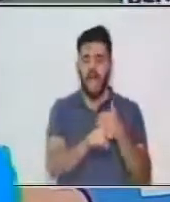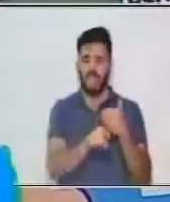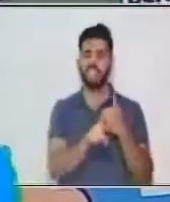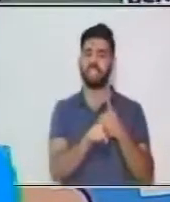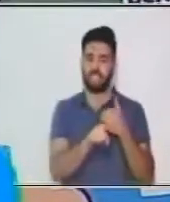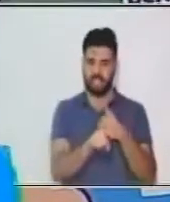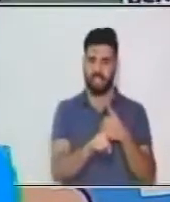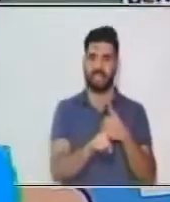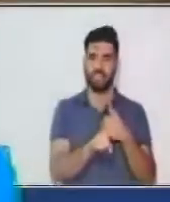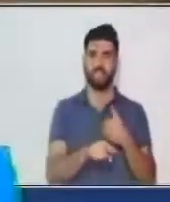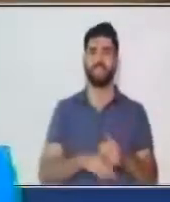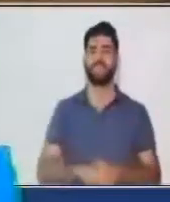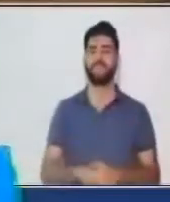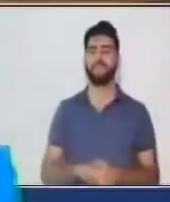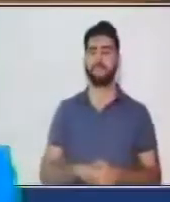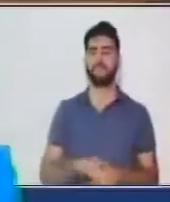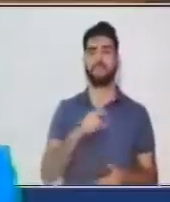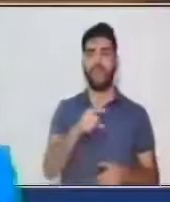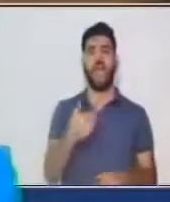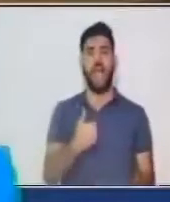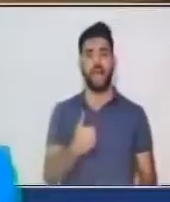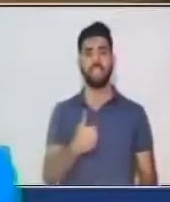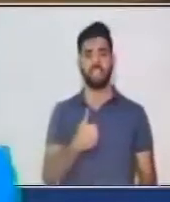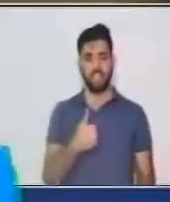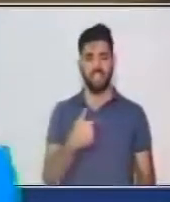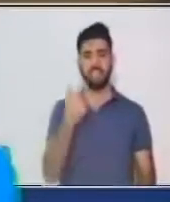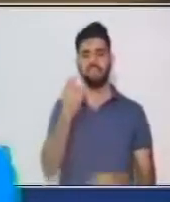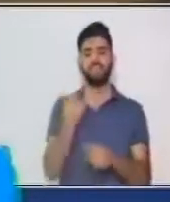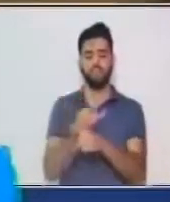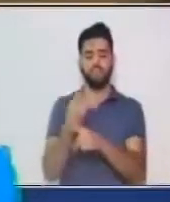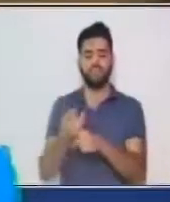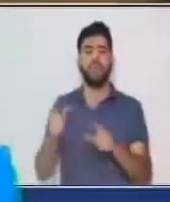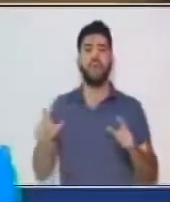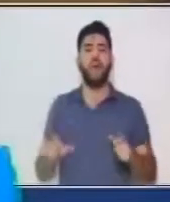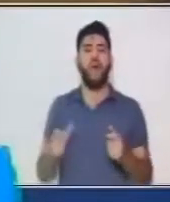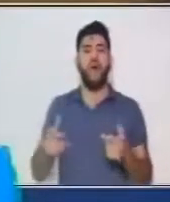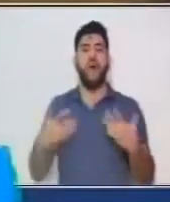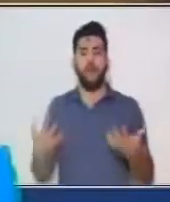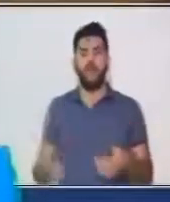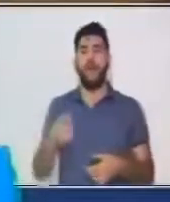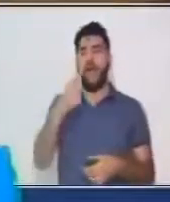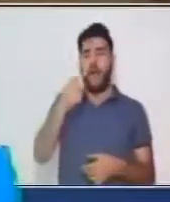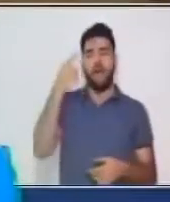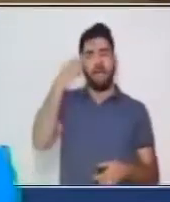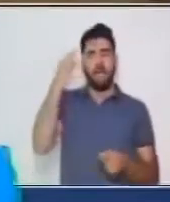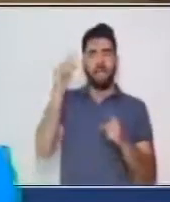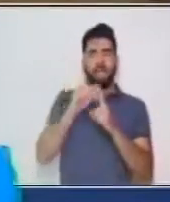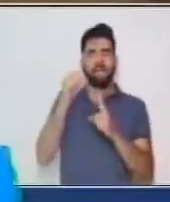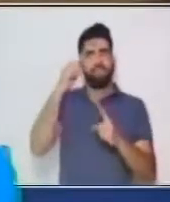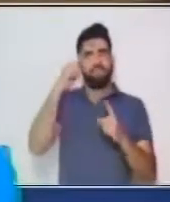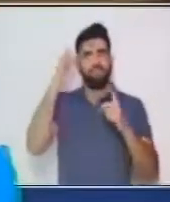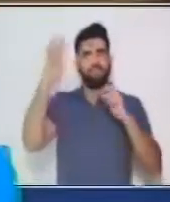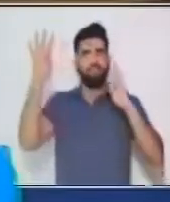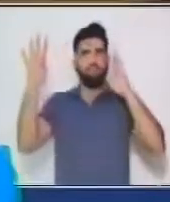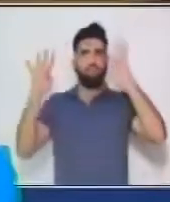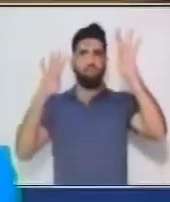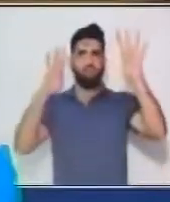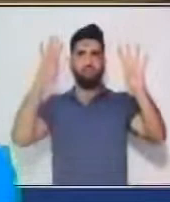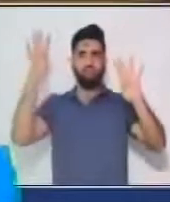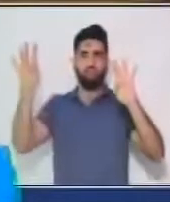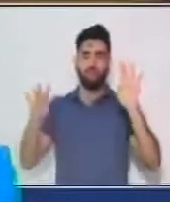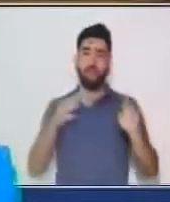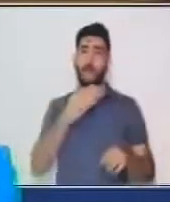utilizan? Las utilizan dándote una palabra que te va a hacer imaginar. Eso es lo maravilloso de la lectura y de los